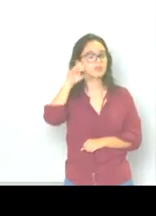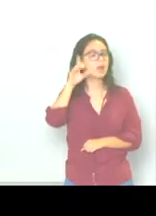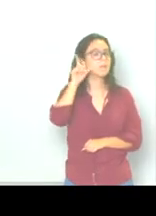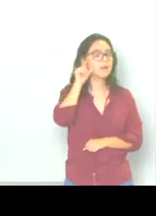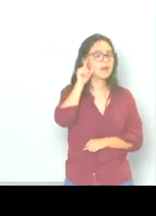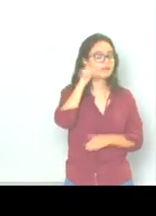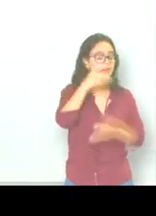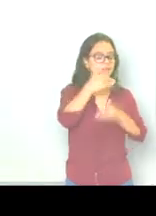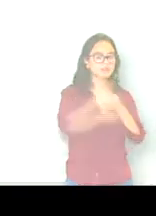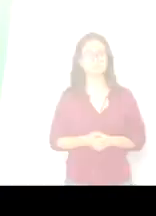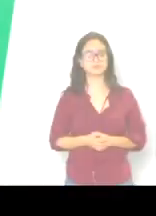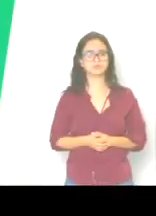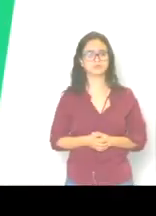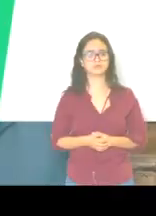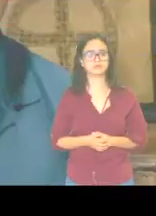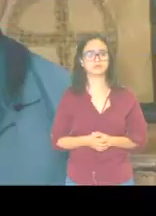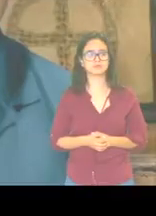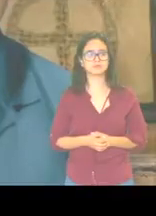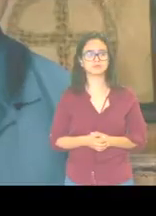semáforo amarillo.